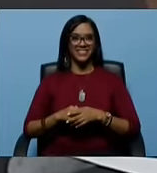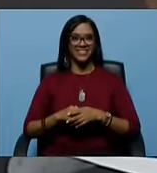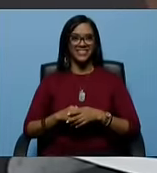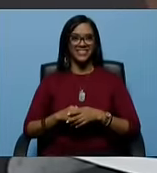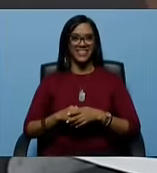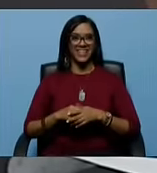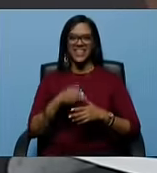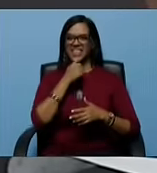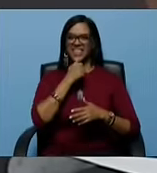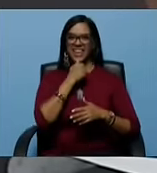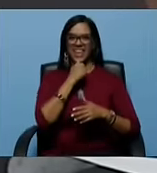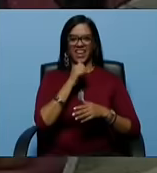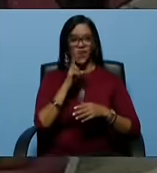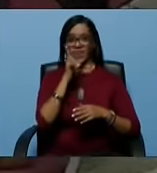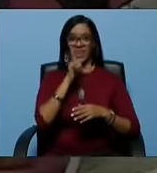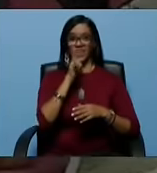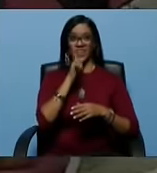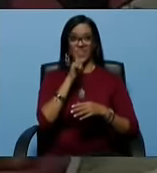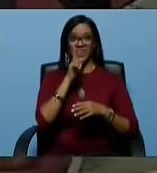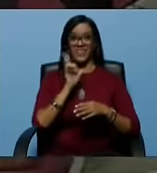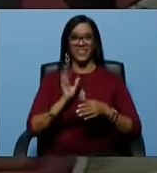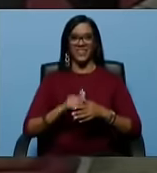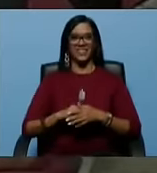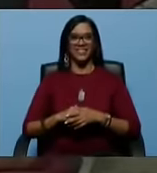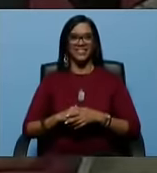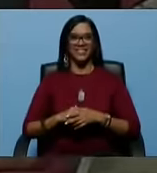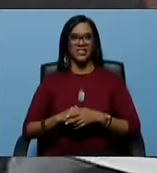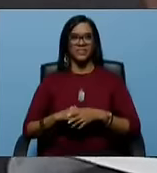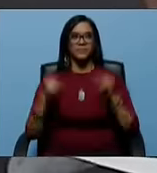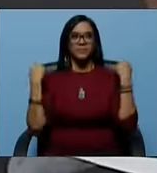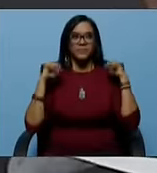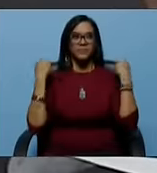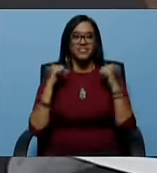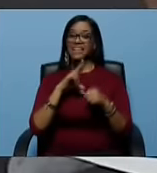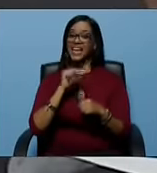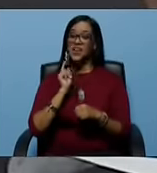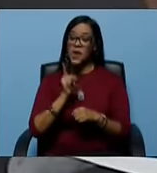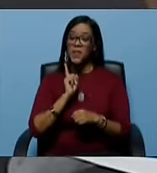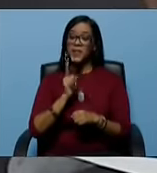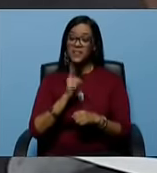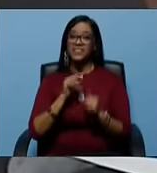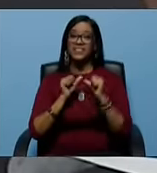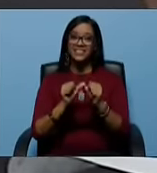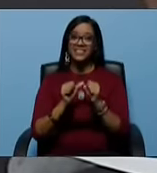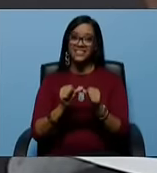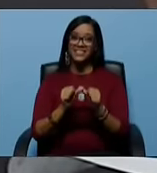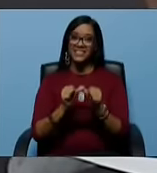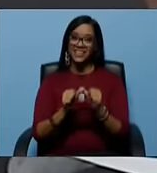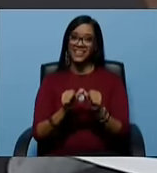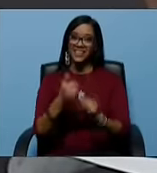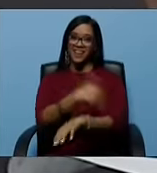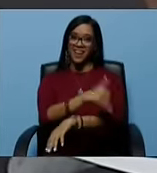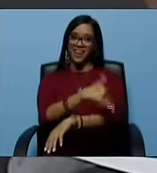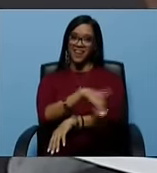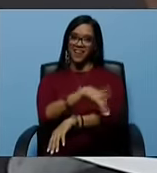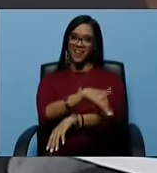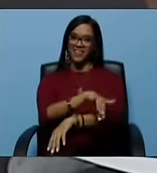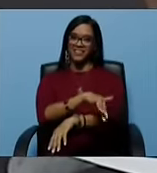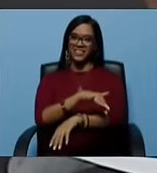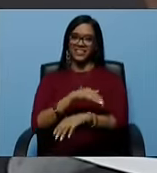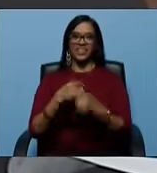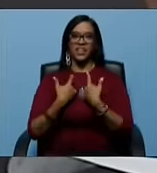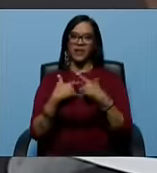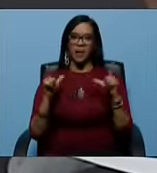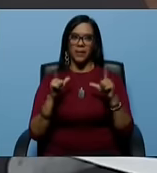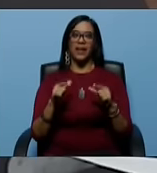Sí, verdad, eso es terrible, terrible, terrible. Prácticas que no deben seguir en la calle así, pues, libremente.